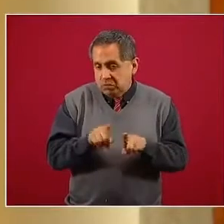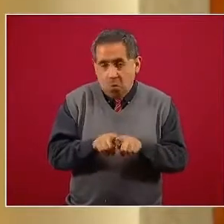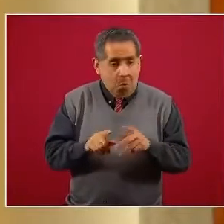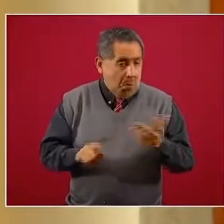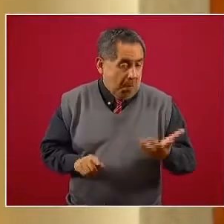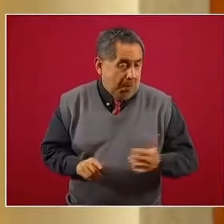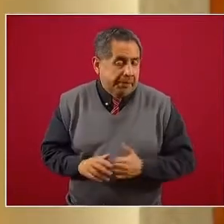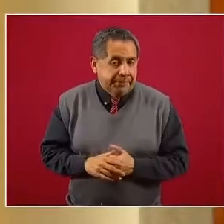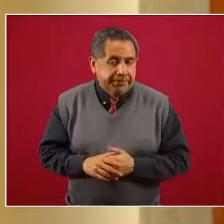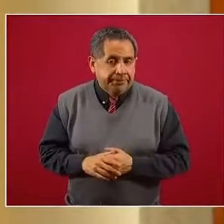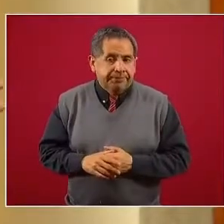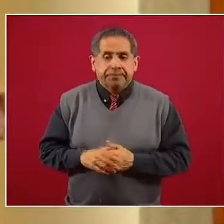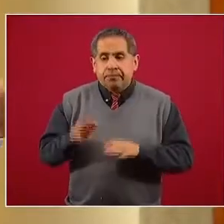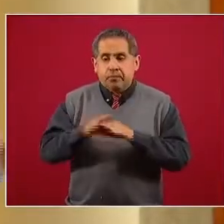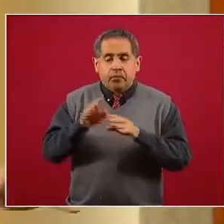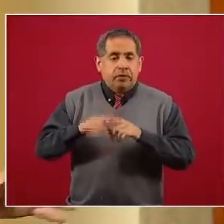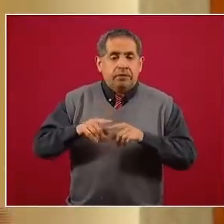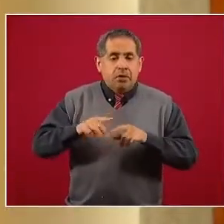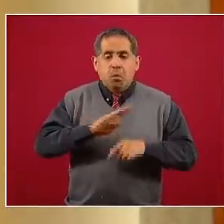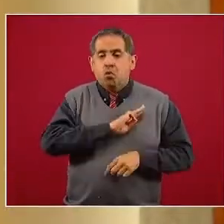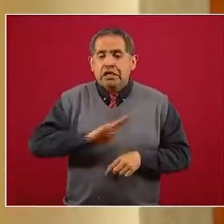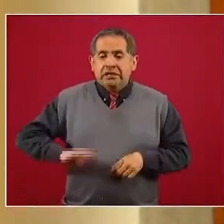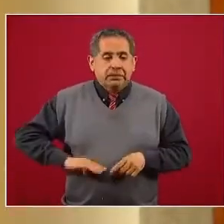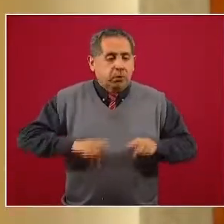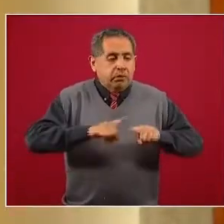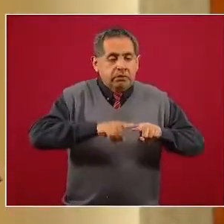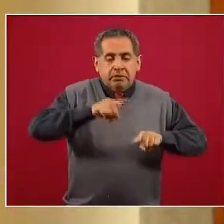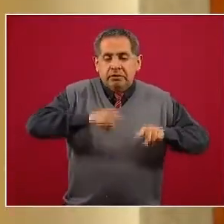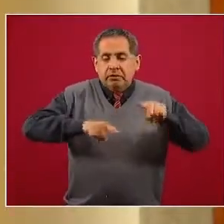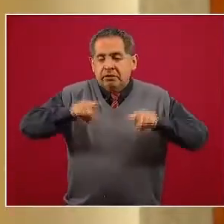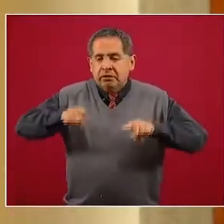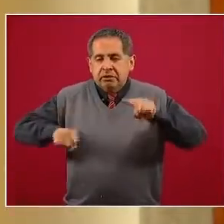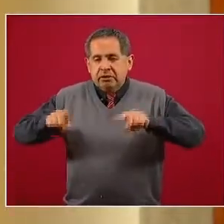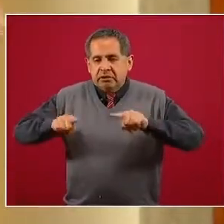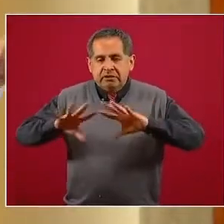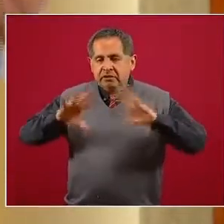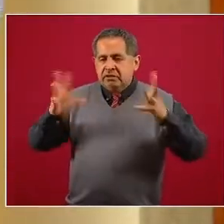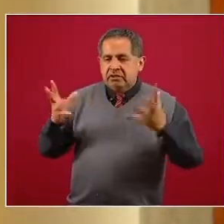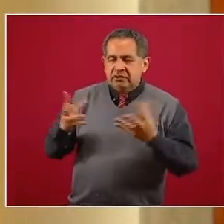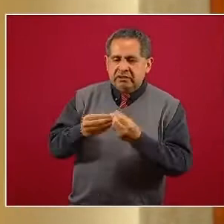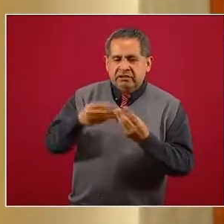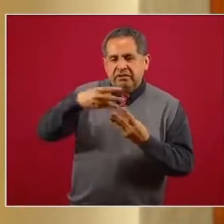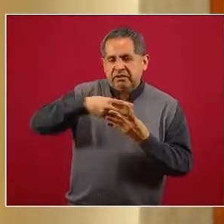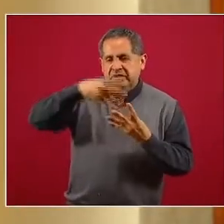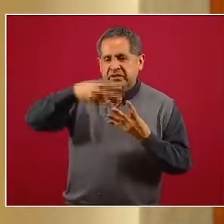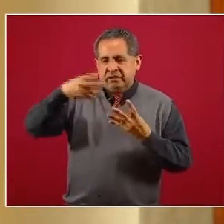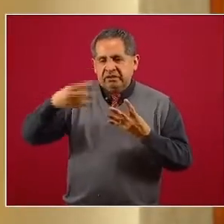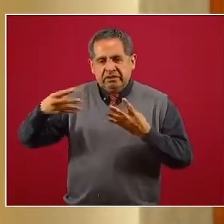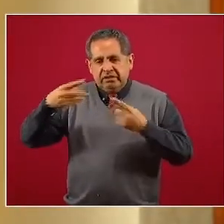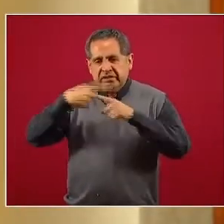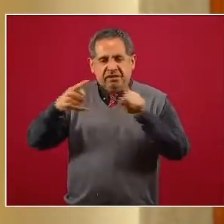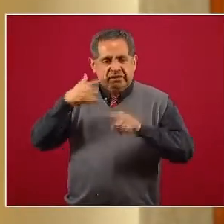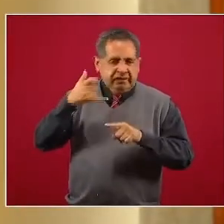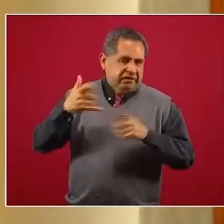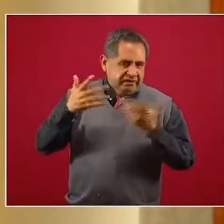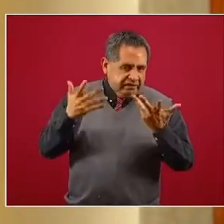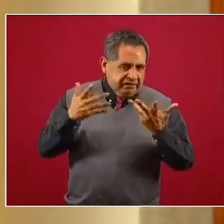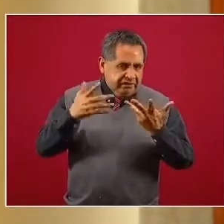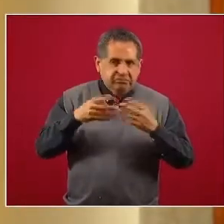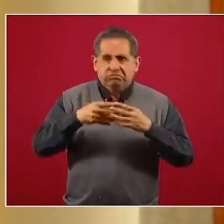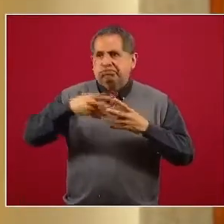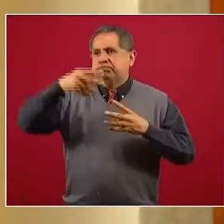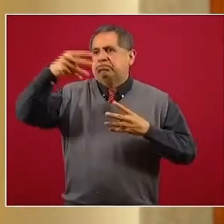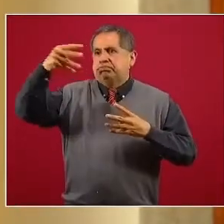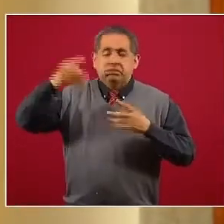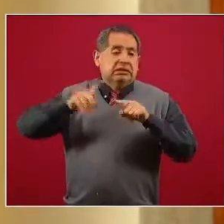cómo se comporta la epidemia a nivel municipal, o sea, es decir, a nivel más local, es que en su momento podemos ver un comportamiento de la curva